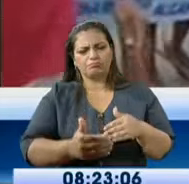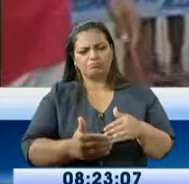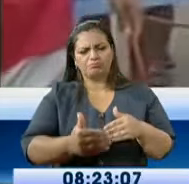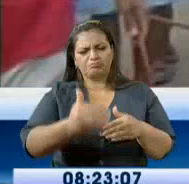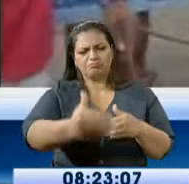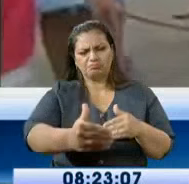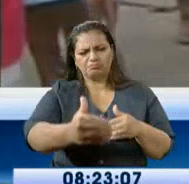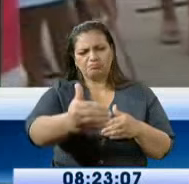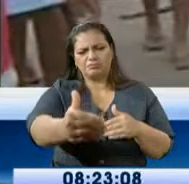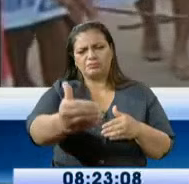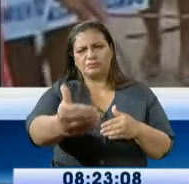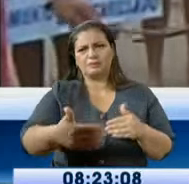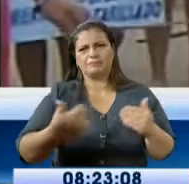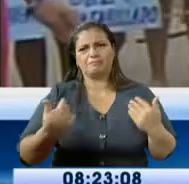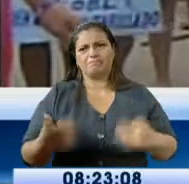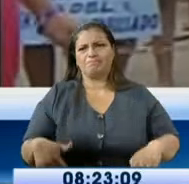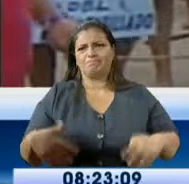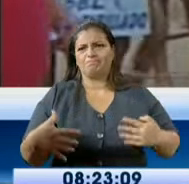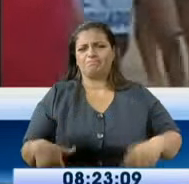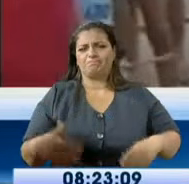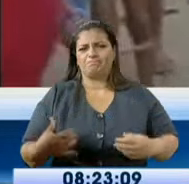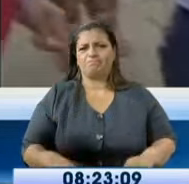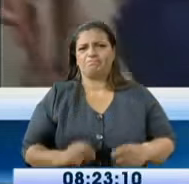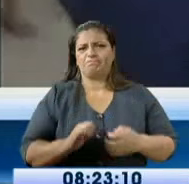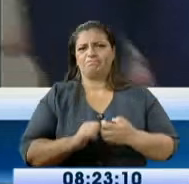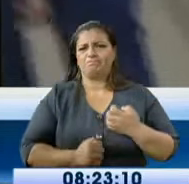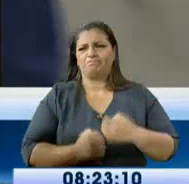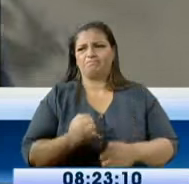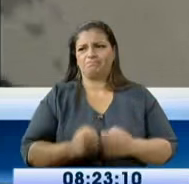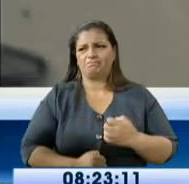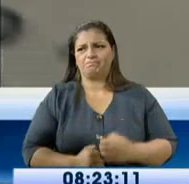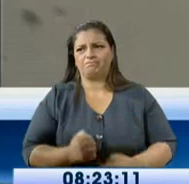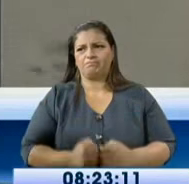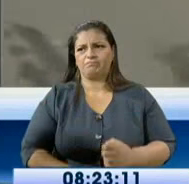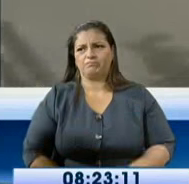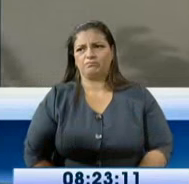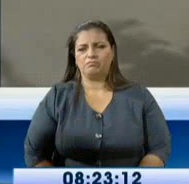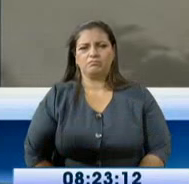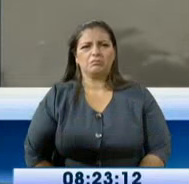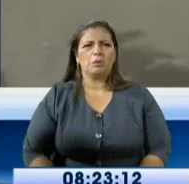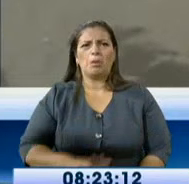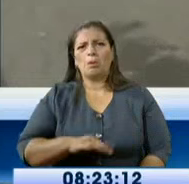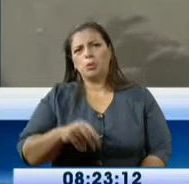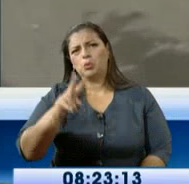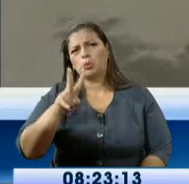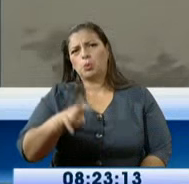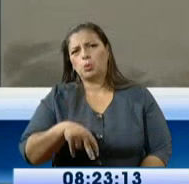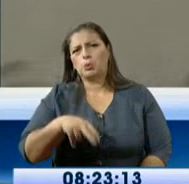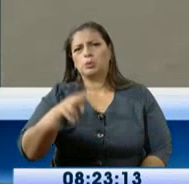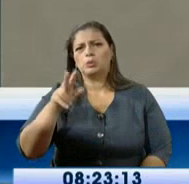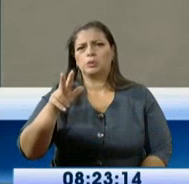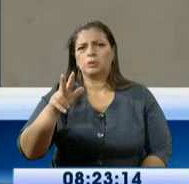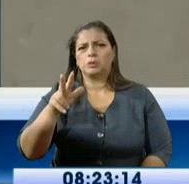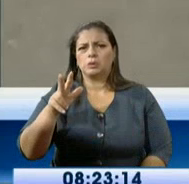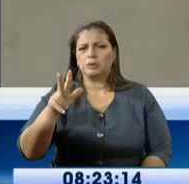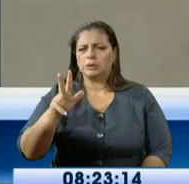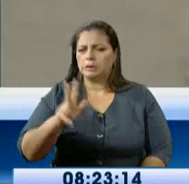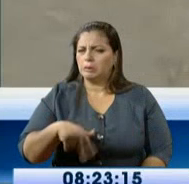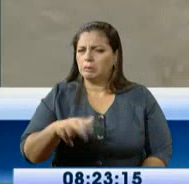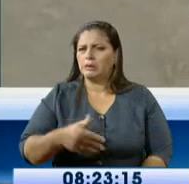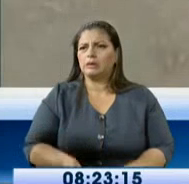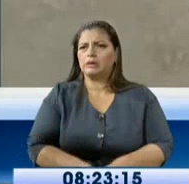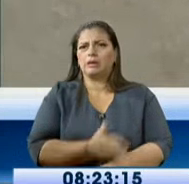esto se está obviamente padeciendo, y dicen que es más o menos unos 2-3 meses, ¿no? Sí. 2-3 meses. No, unos 2 meses más o menos,